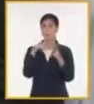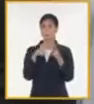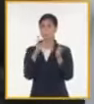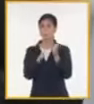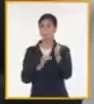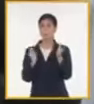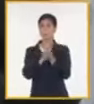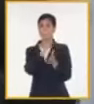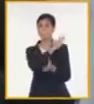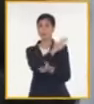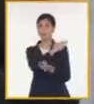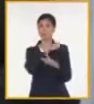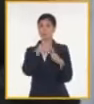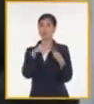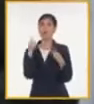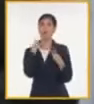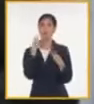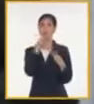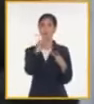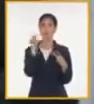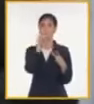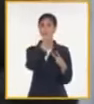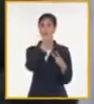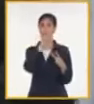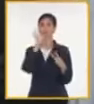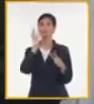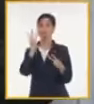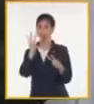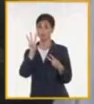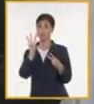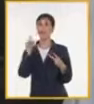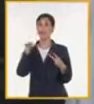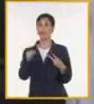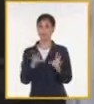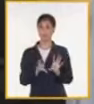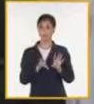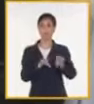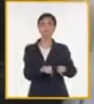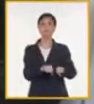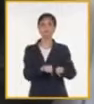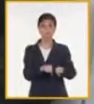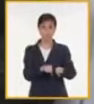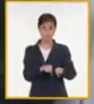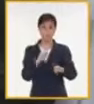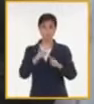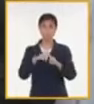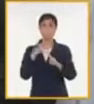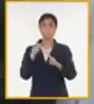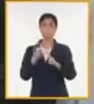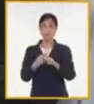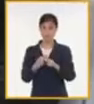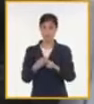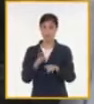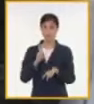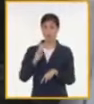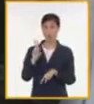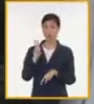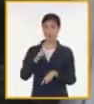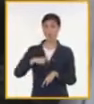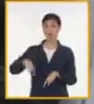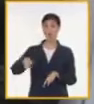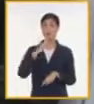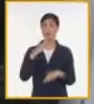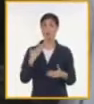solicitamos la detención y procesamiento penal de sus autores y llamando además la atención sobre la gravedad de estos hechos a partir de